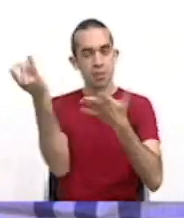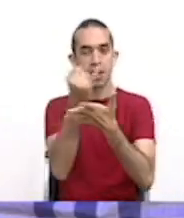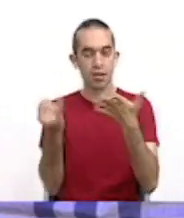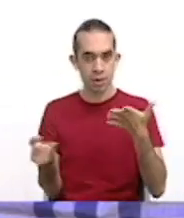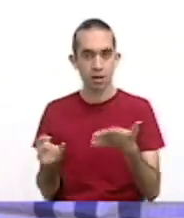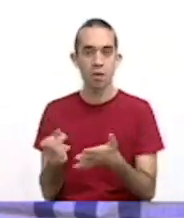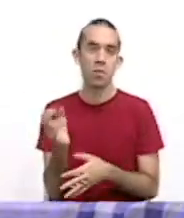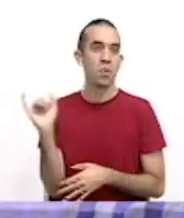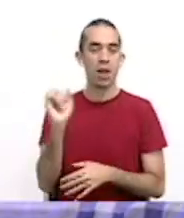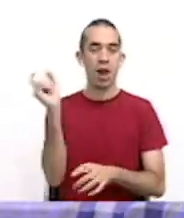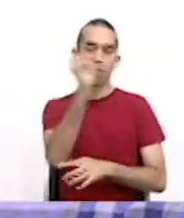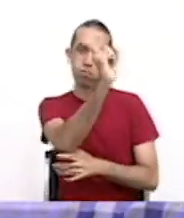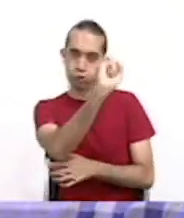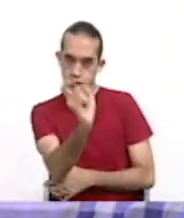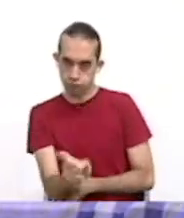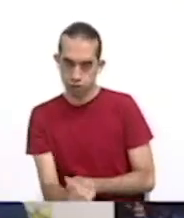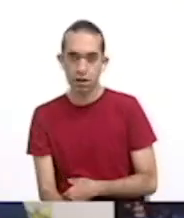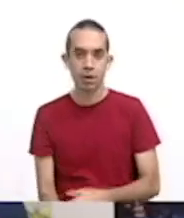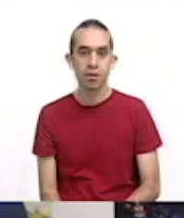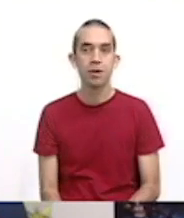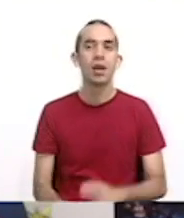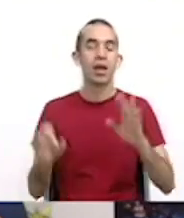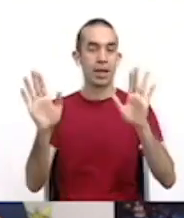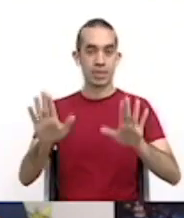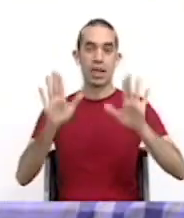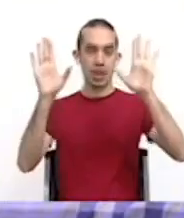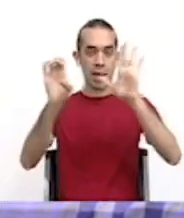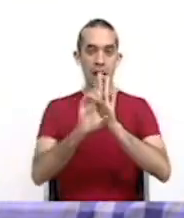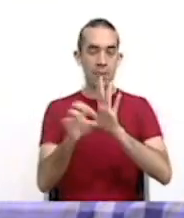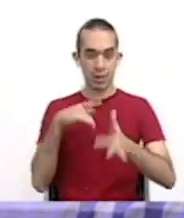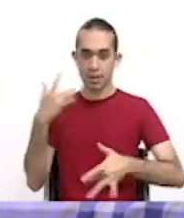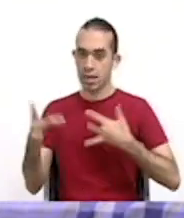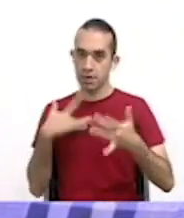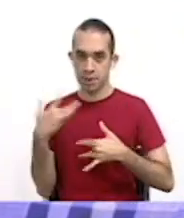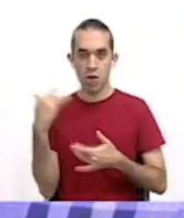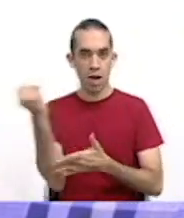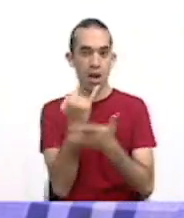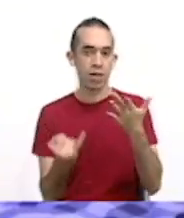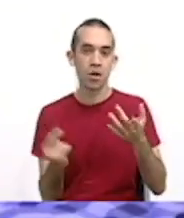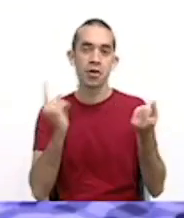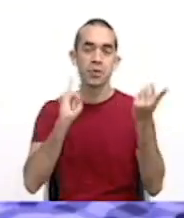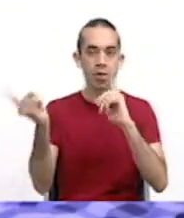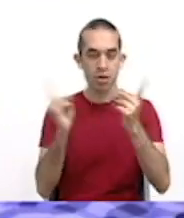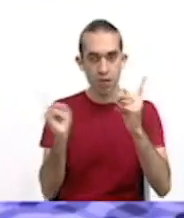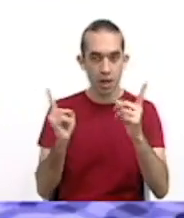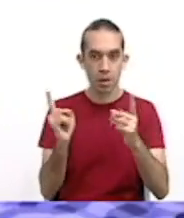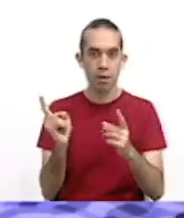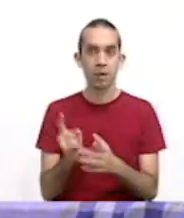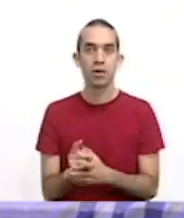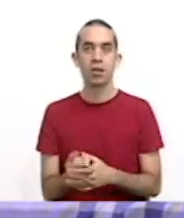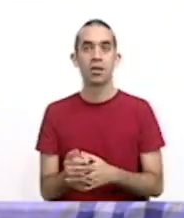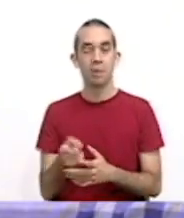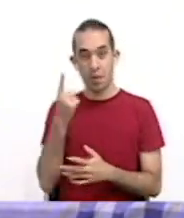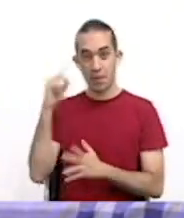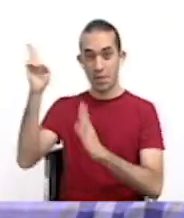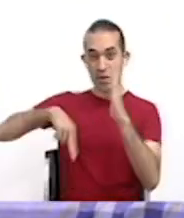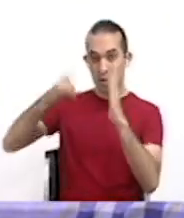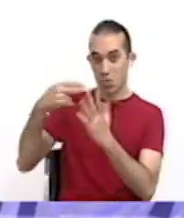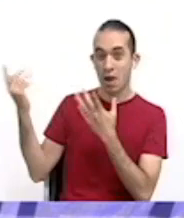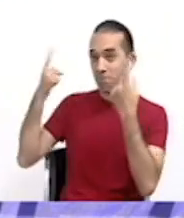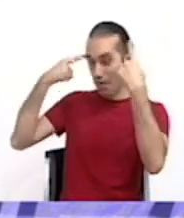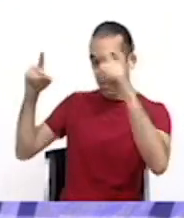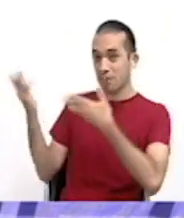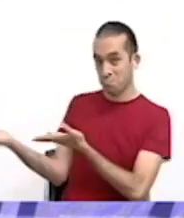artísticos tipo graffiti. Un excelente ejemplo de expresar sentimientos por medio del arte es la pintura El Grito de Edvard